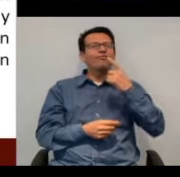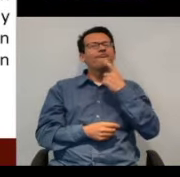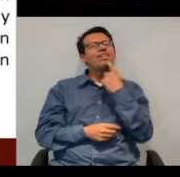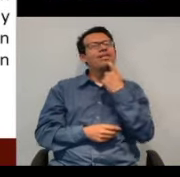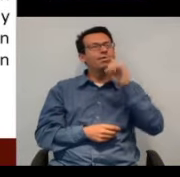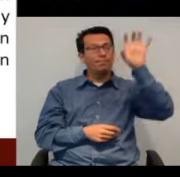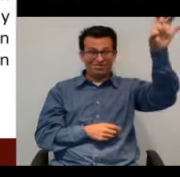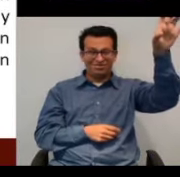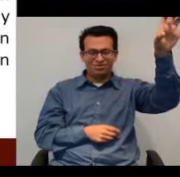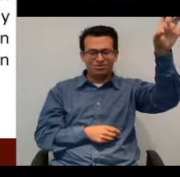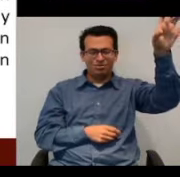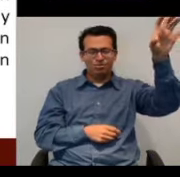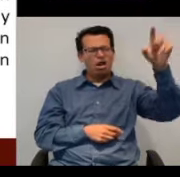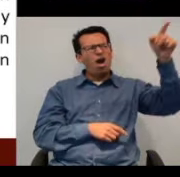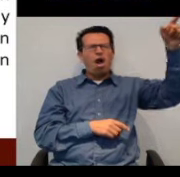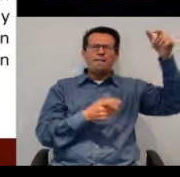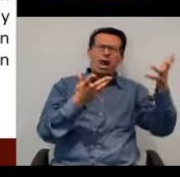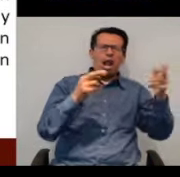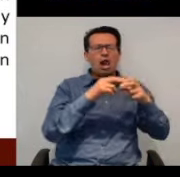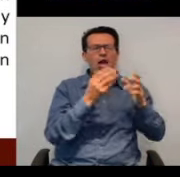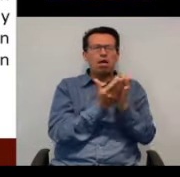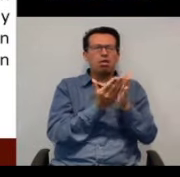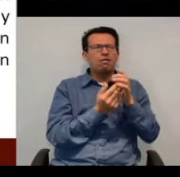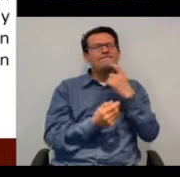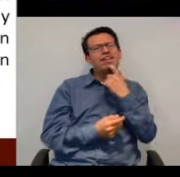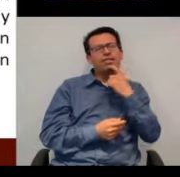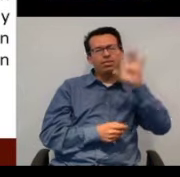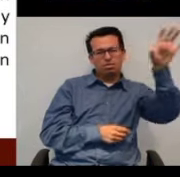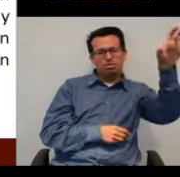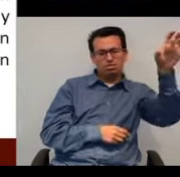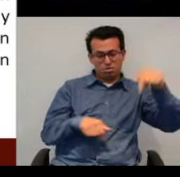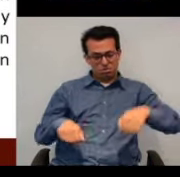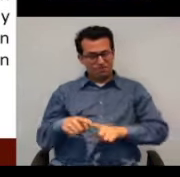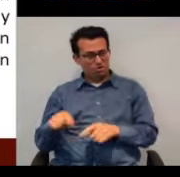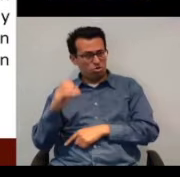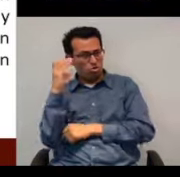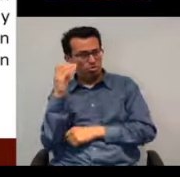nuestro. Y en ese sentido tenemos que tener una claridad sobre la necesidad